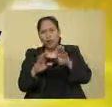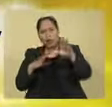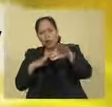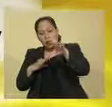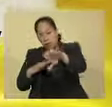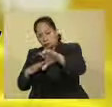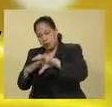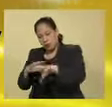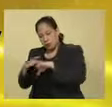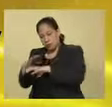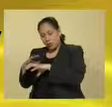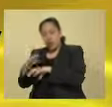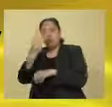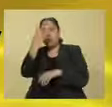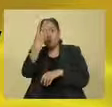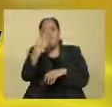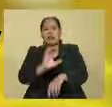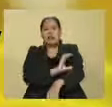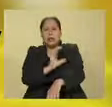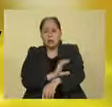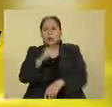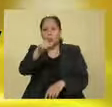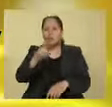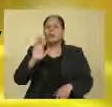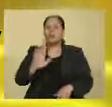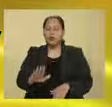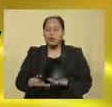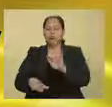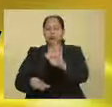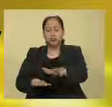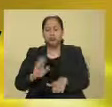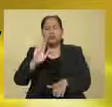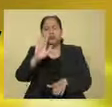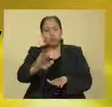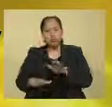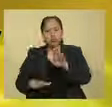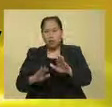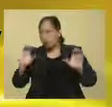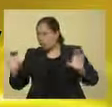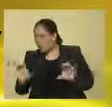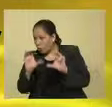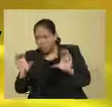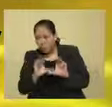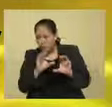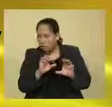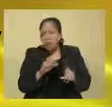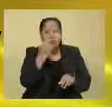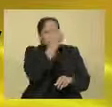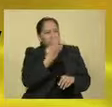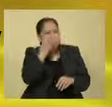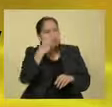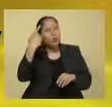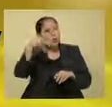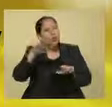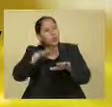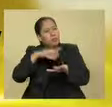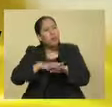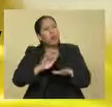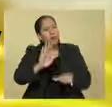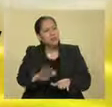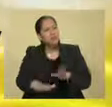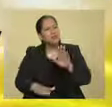entonces tú vas caminando y se va detectando con alta tecnología la progresión de tu